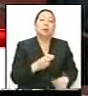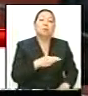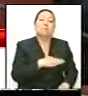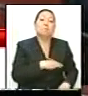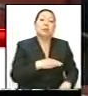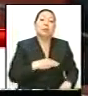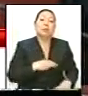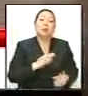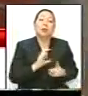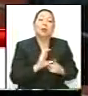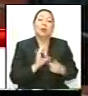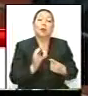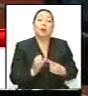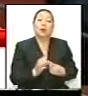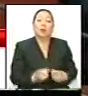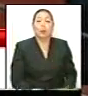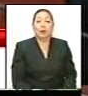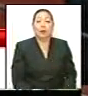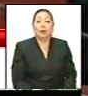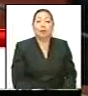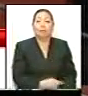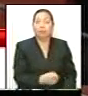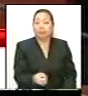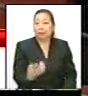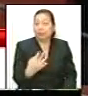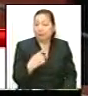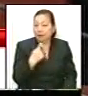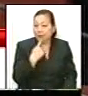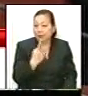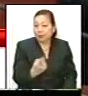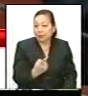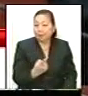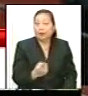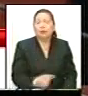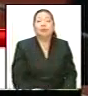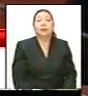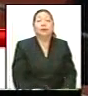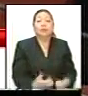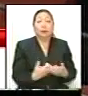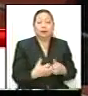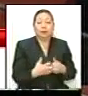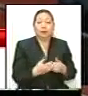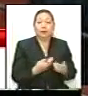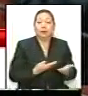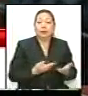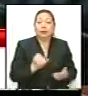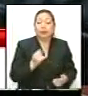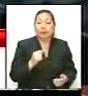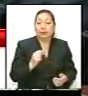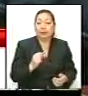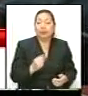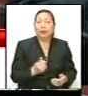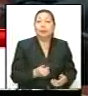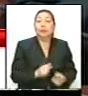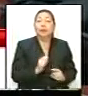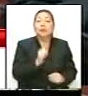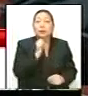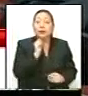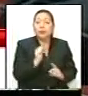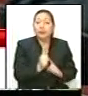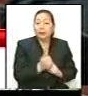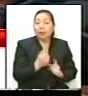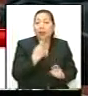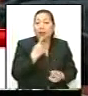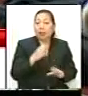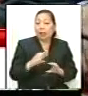de Cultura. Como bien lo han dicho, la empresa inmobiliaria RIG Sociedad Anónima